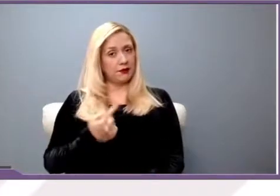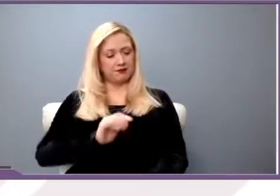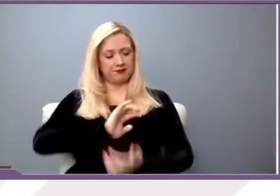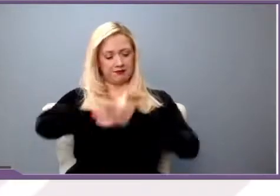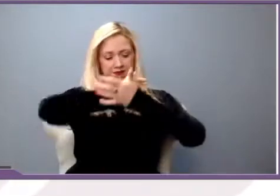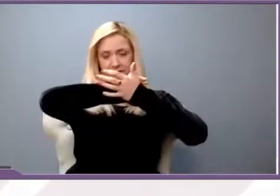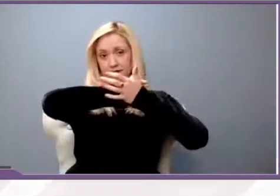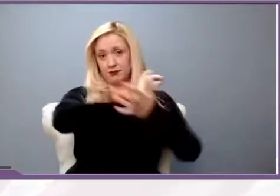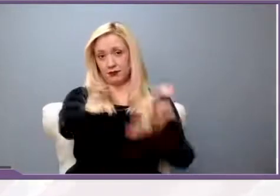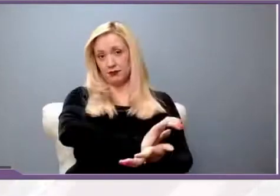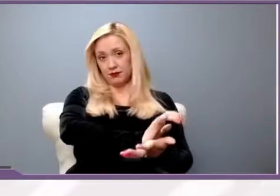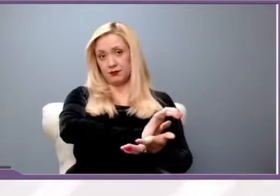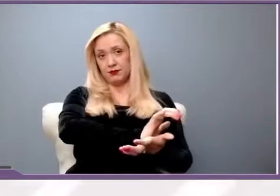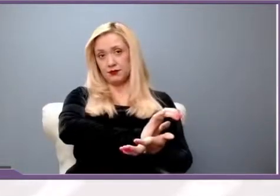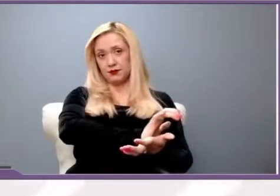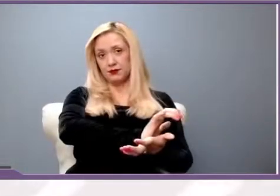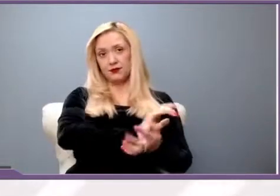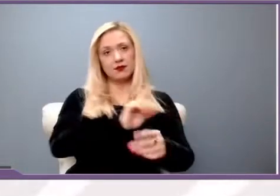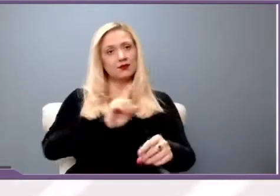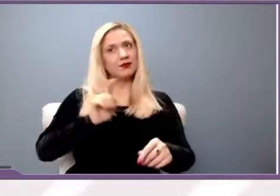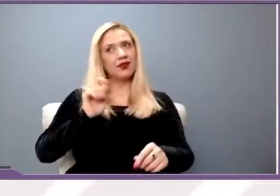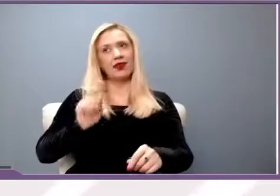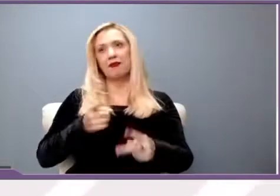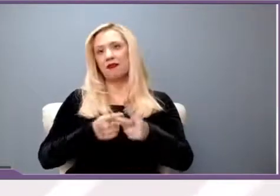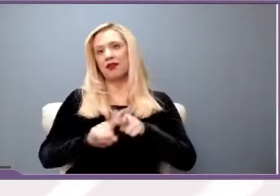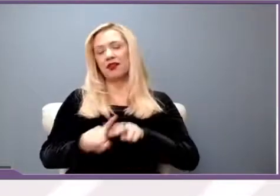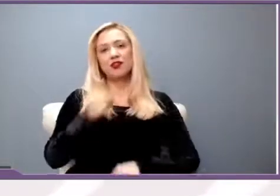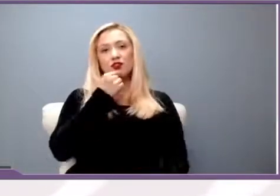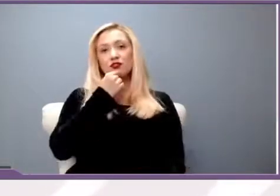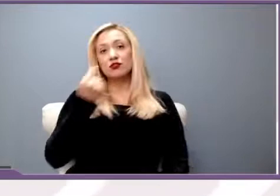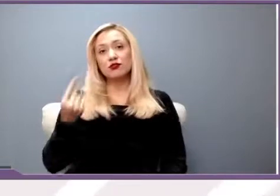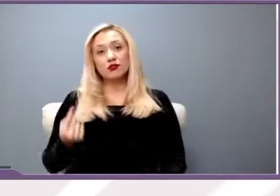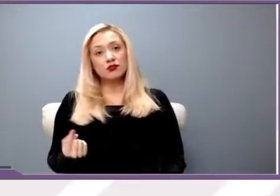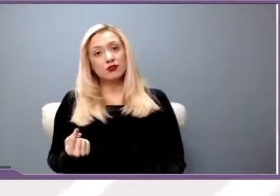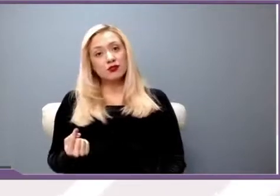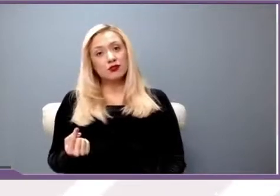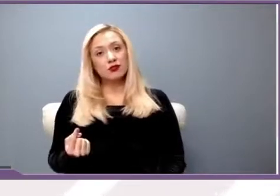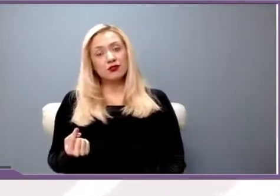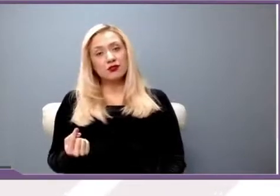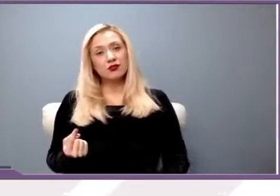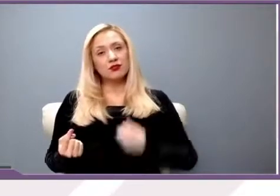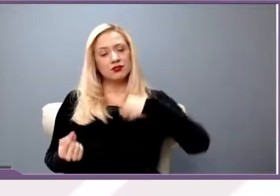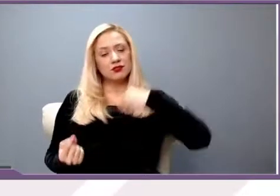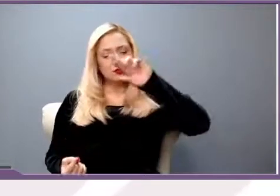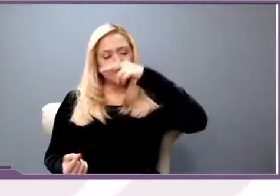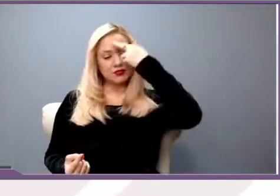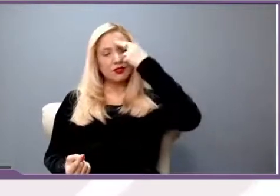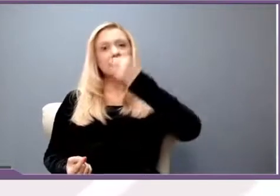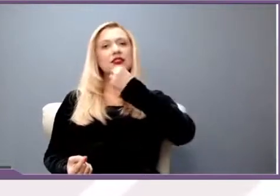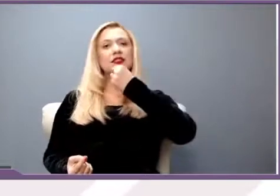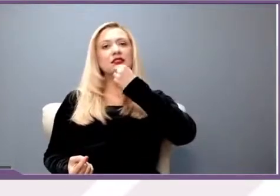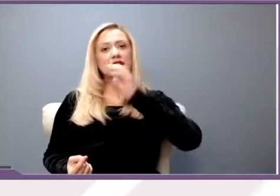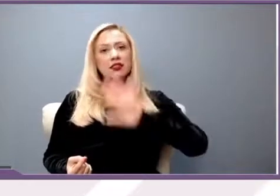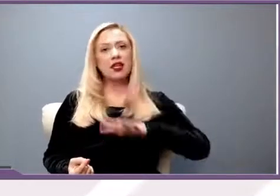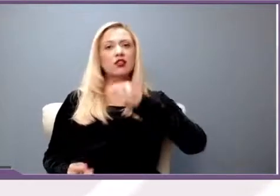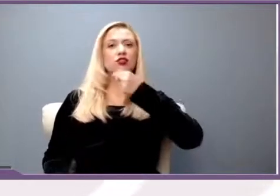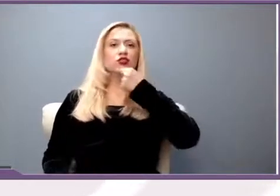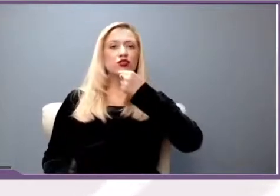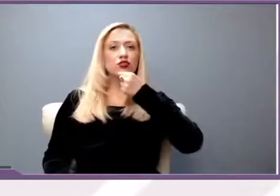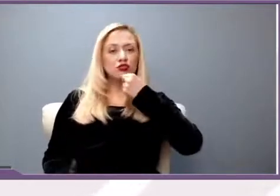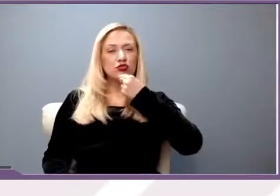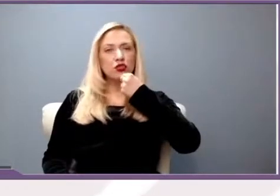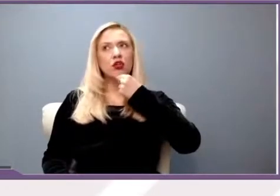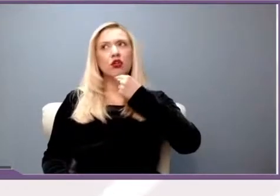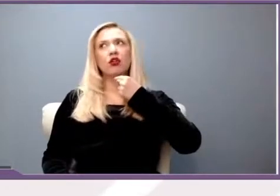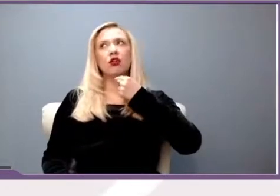discriminación se presenta desde la niñez, ¿no? O sea, pensaba en todos estos casos y ejemplos de niñas, niños también, pero sobre todo